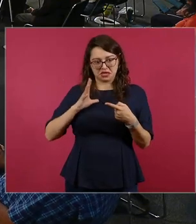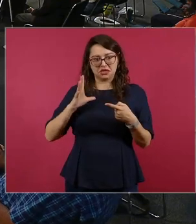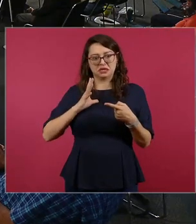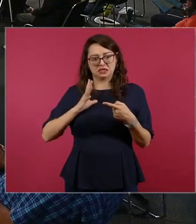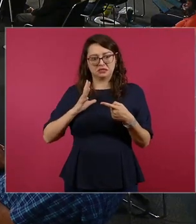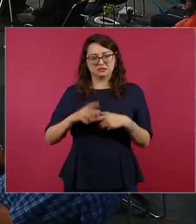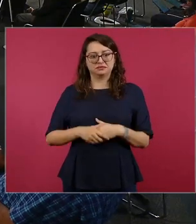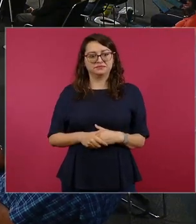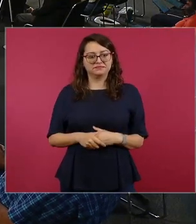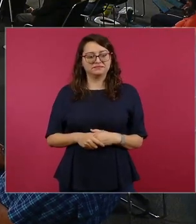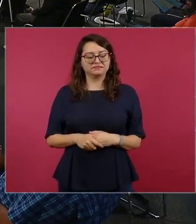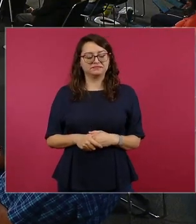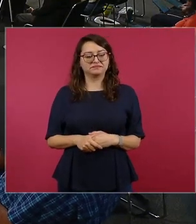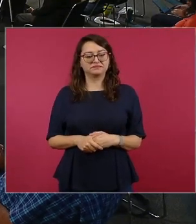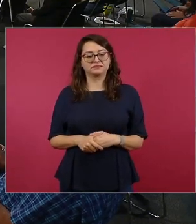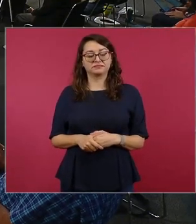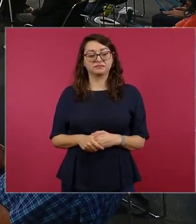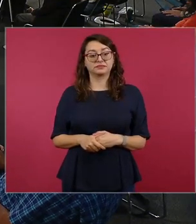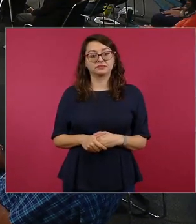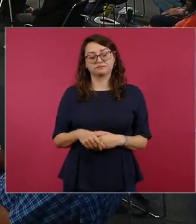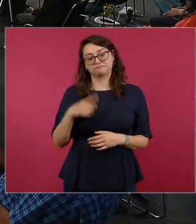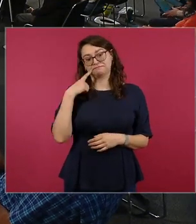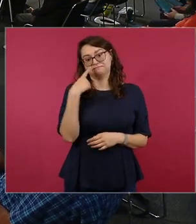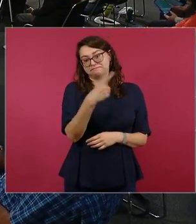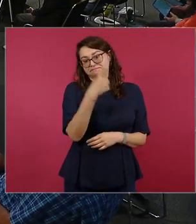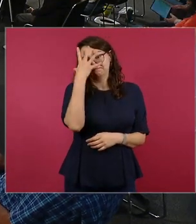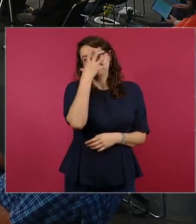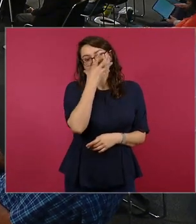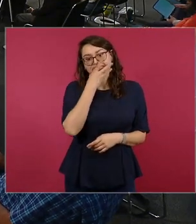miren la belleza